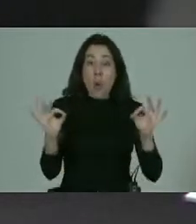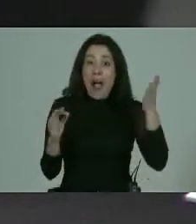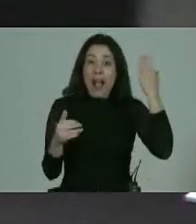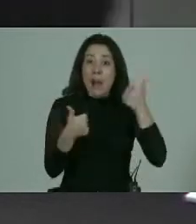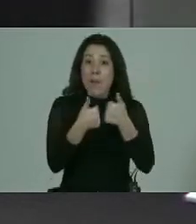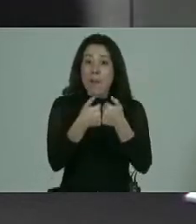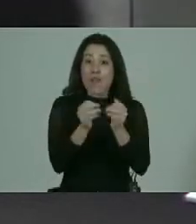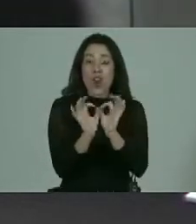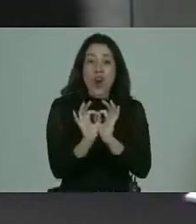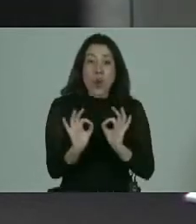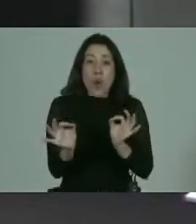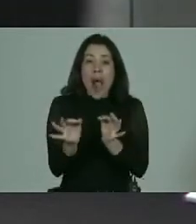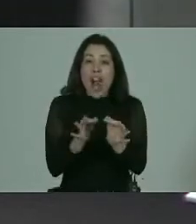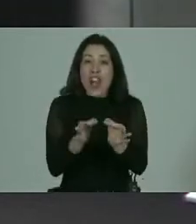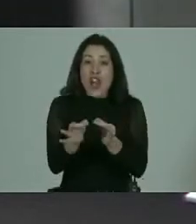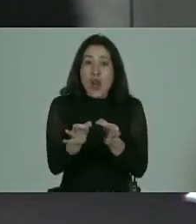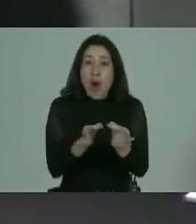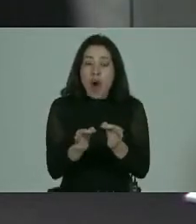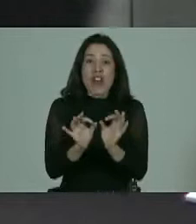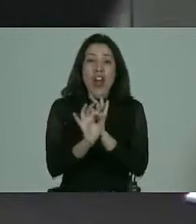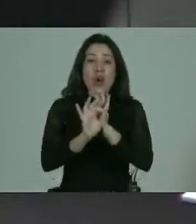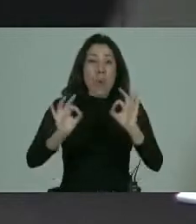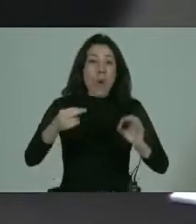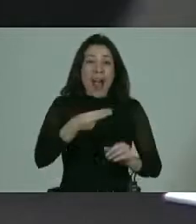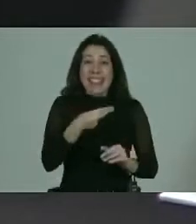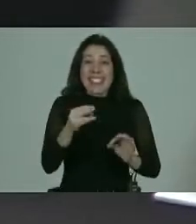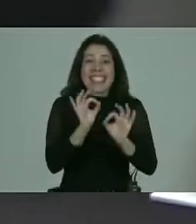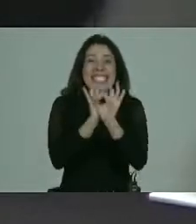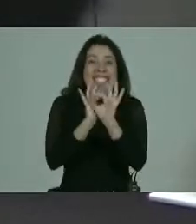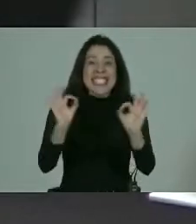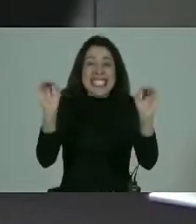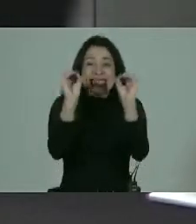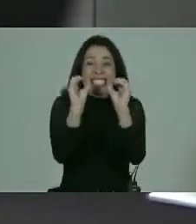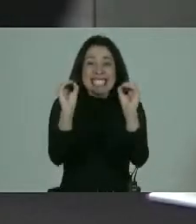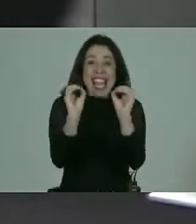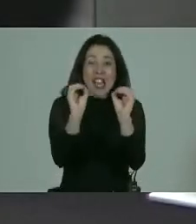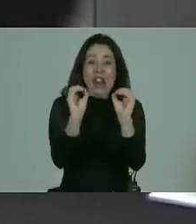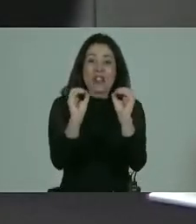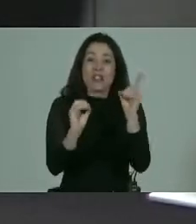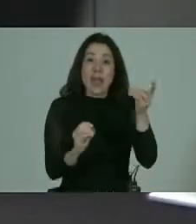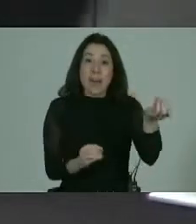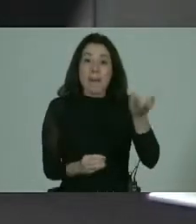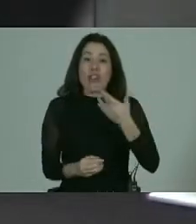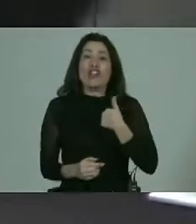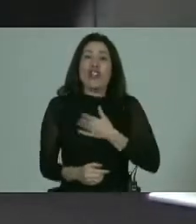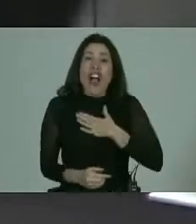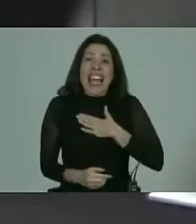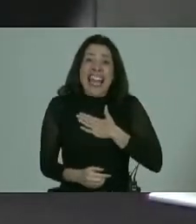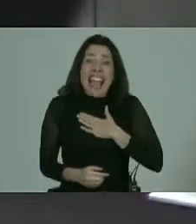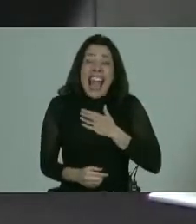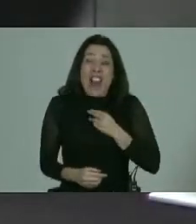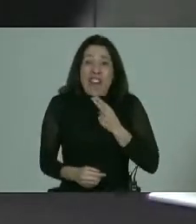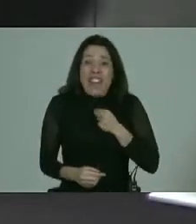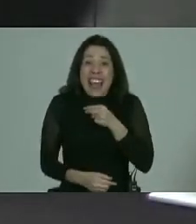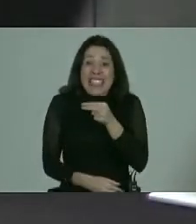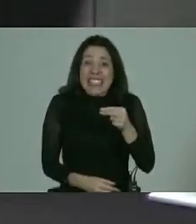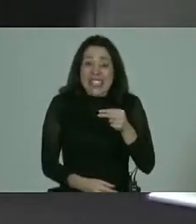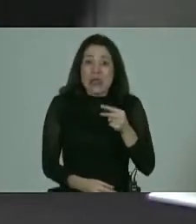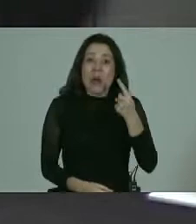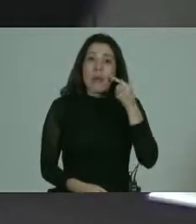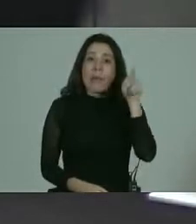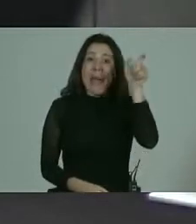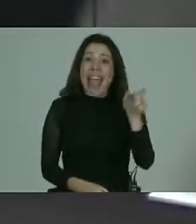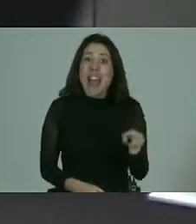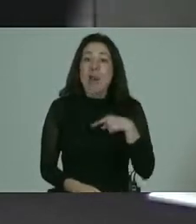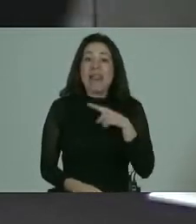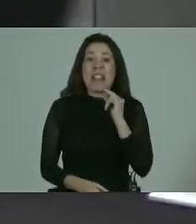nunca ha tenido novia nunca ha tenido relaciones sexuales no nada entonces me dijo yo quiero tener vida sexual pero